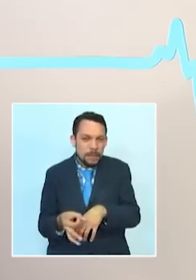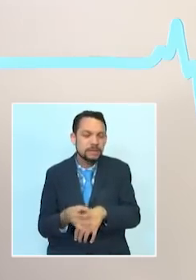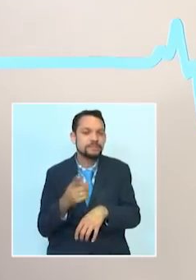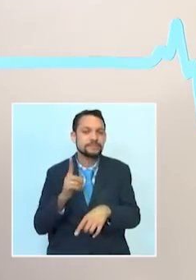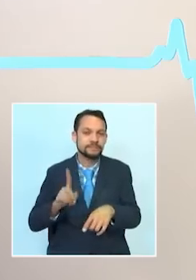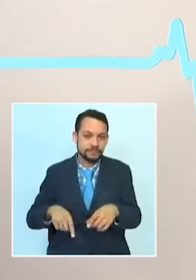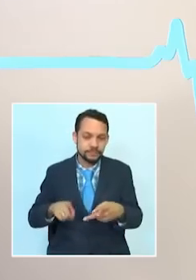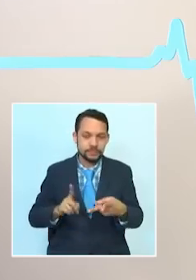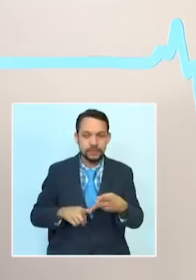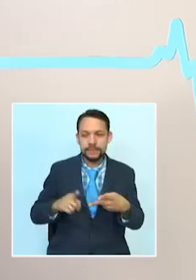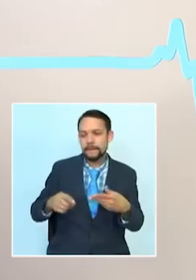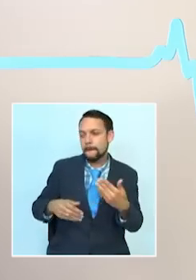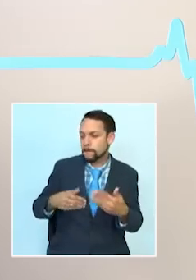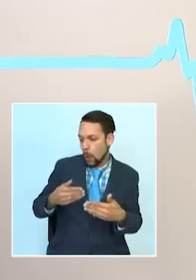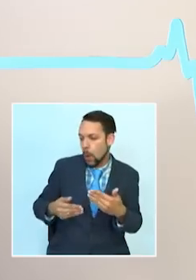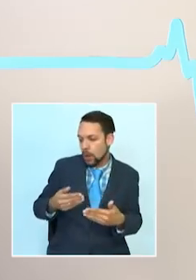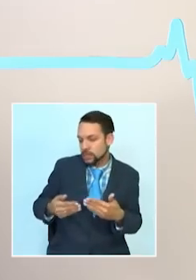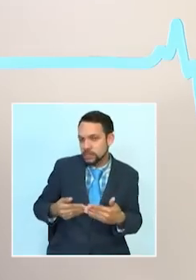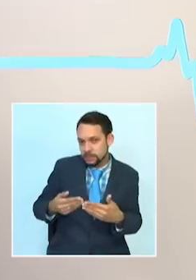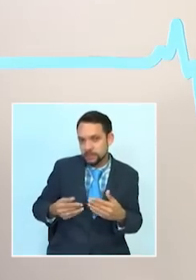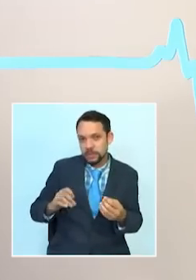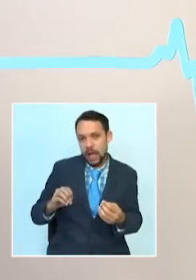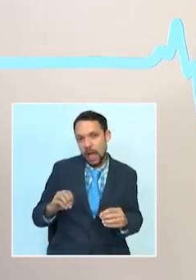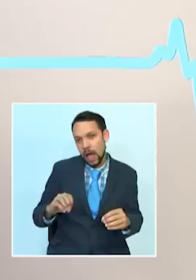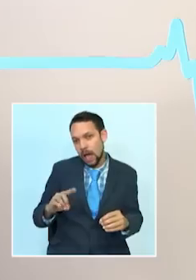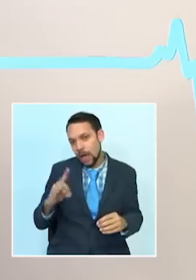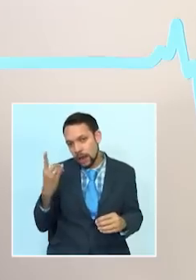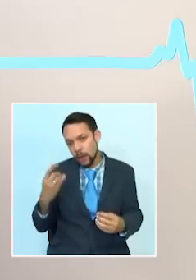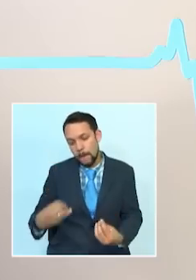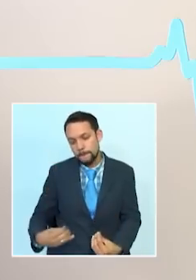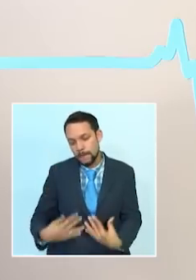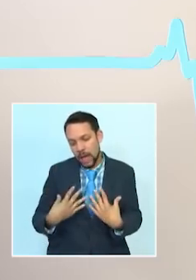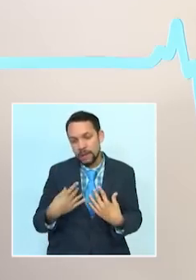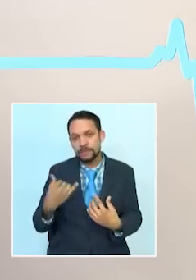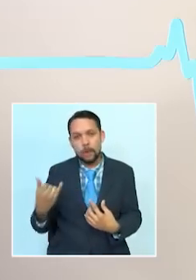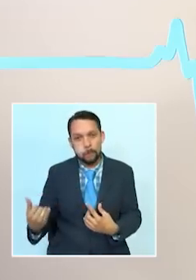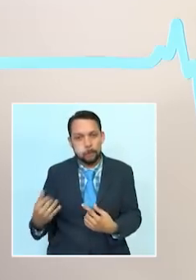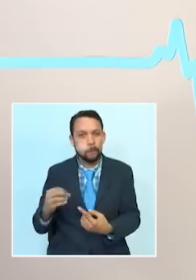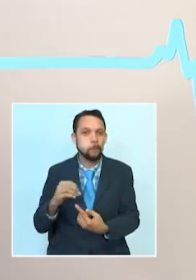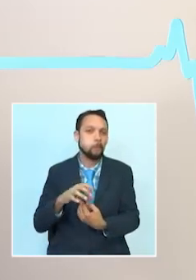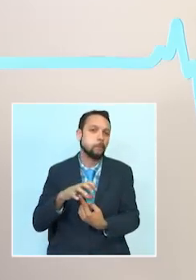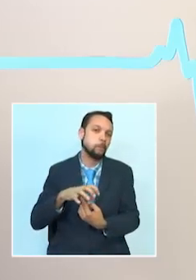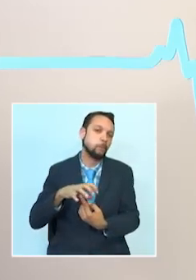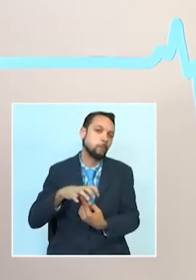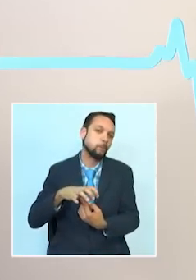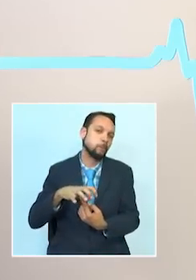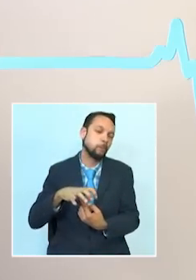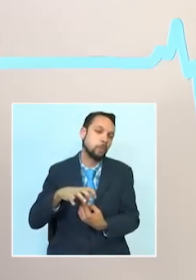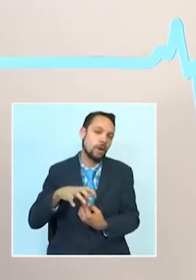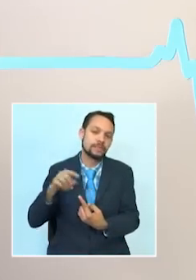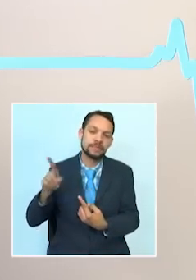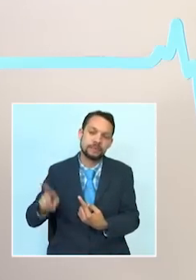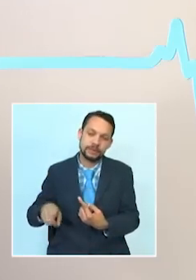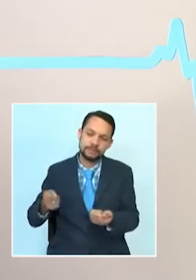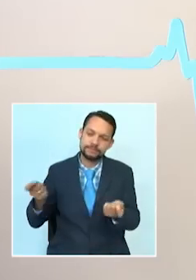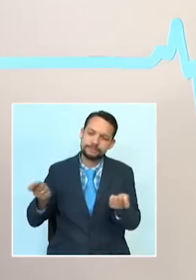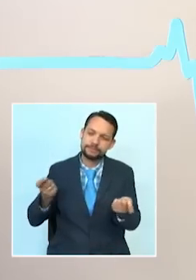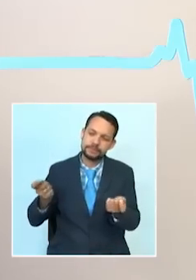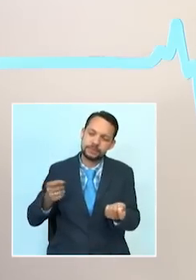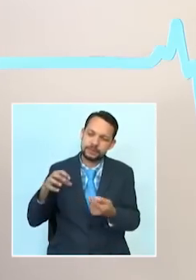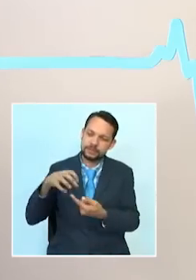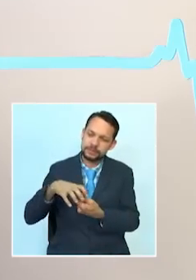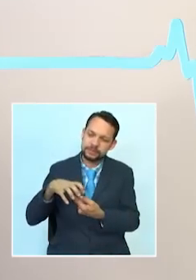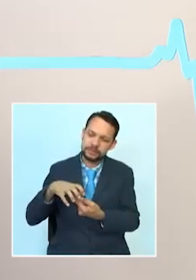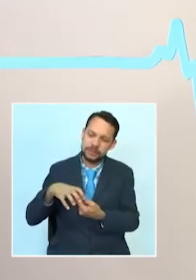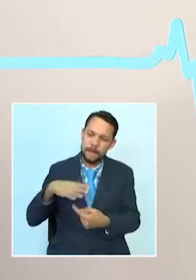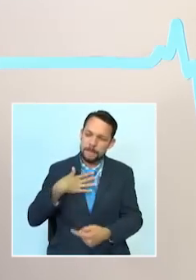ser un proceso infeccioso por algún honguito y este hongo va a llevar a la persona también a tener esa piquiña esa molestia